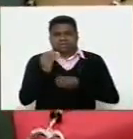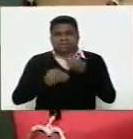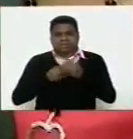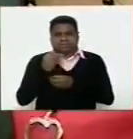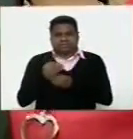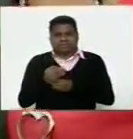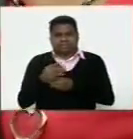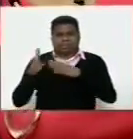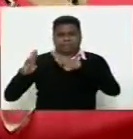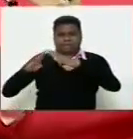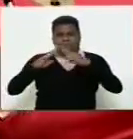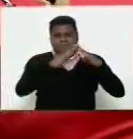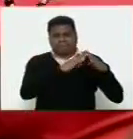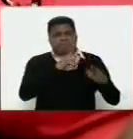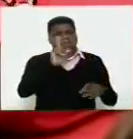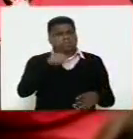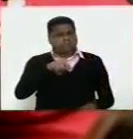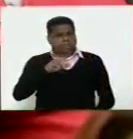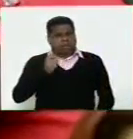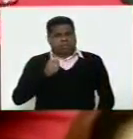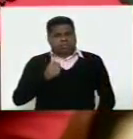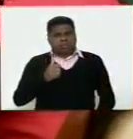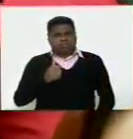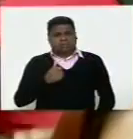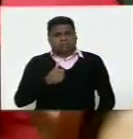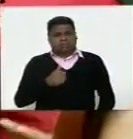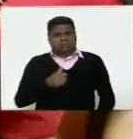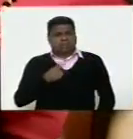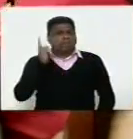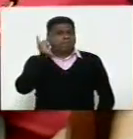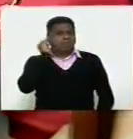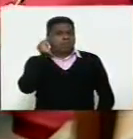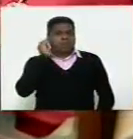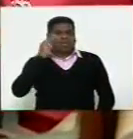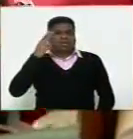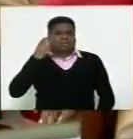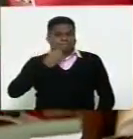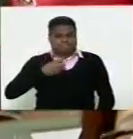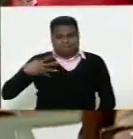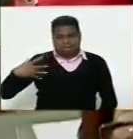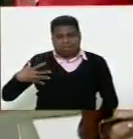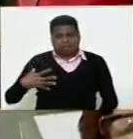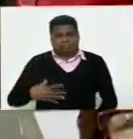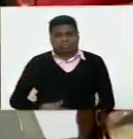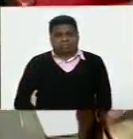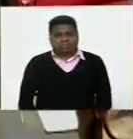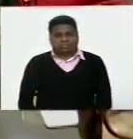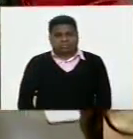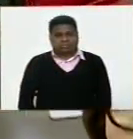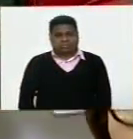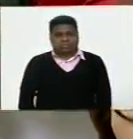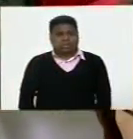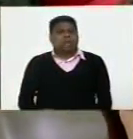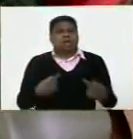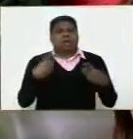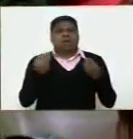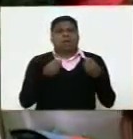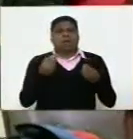Y también de las criollas que se hicieron libertadoras, como la Luisa Cáceres.